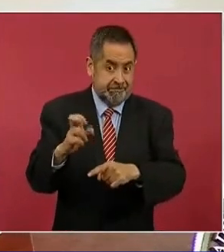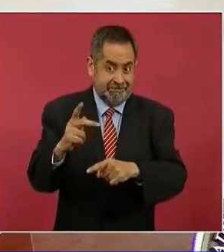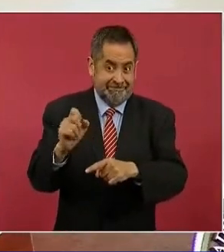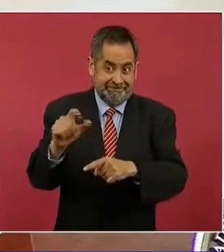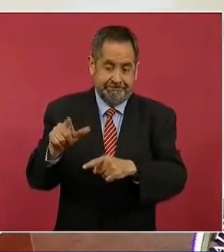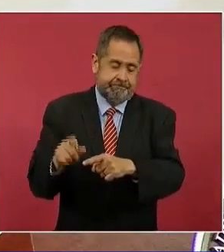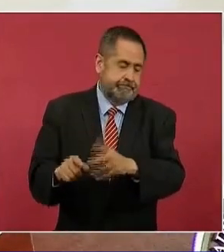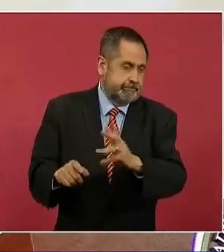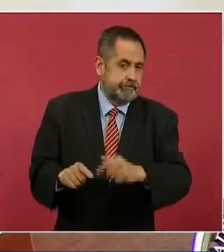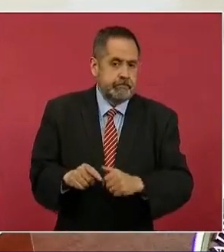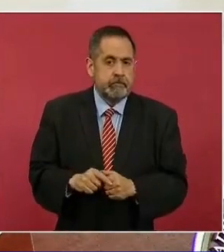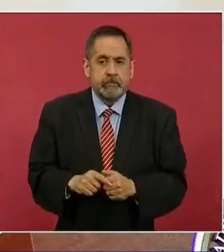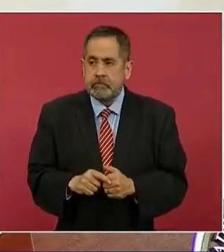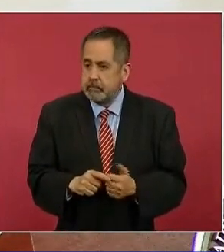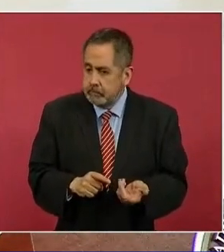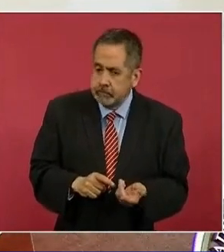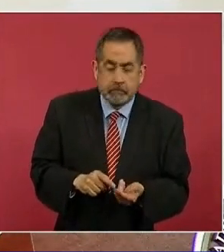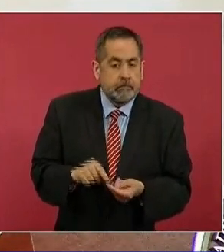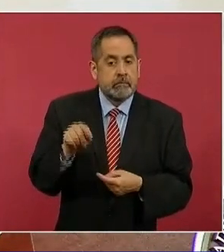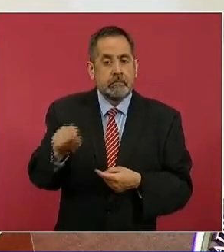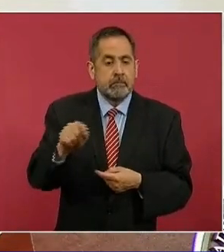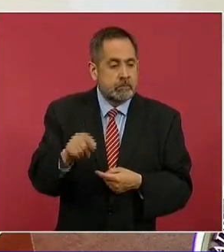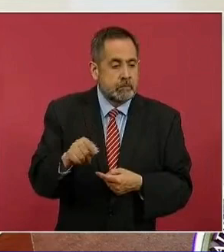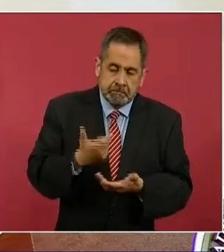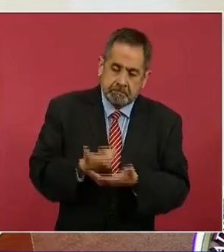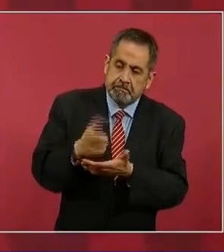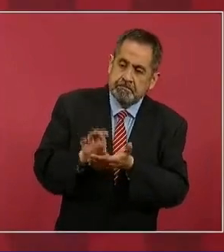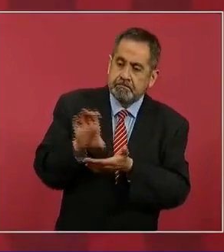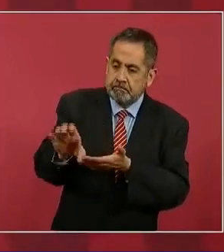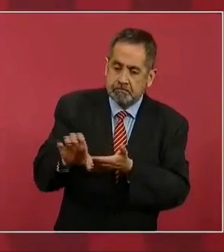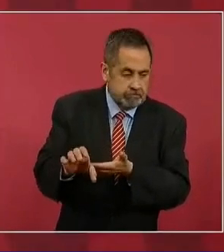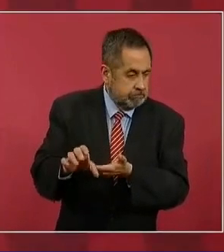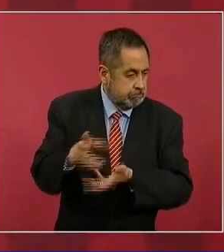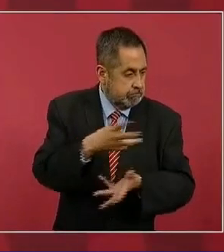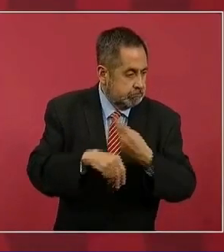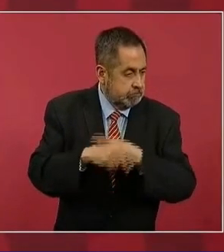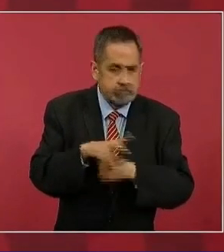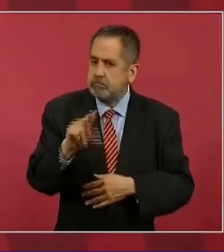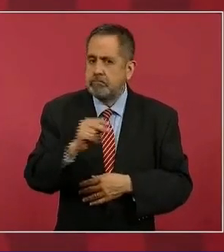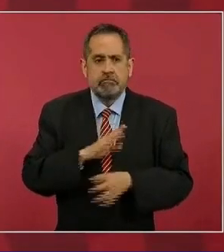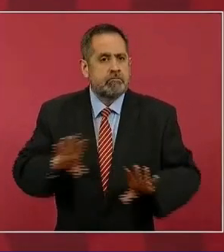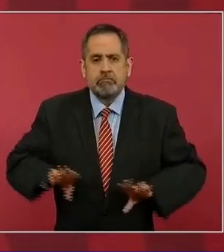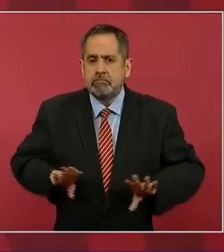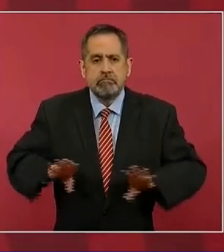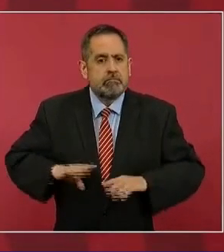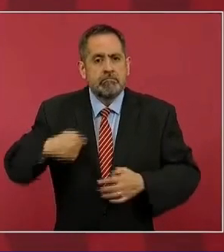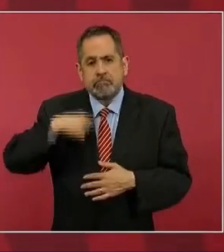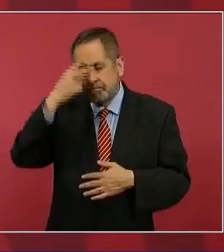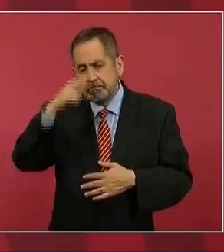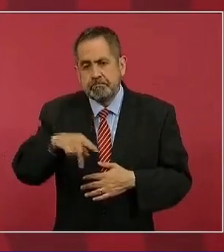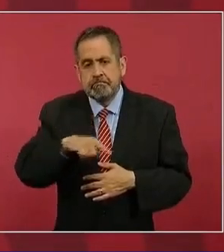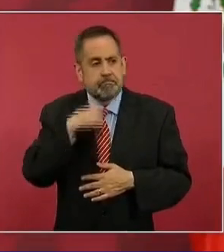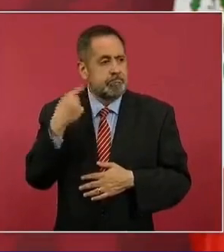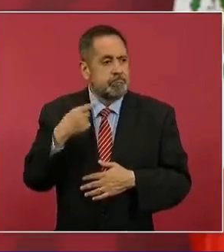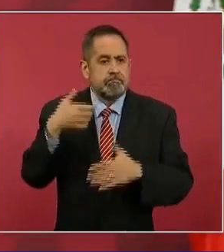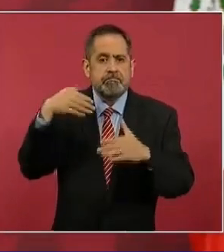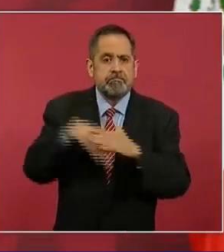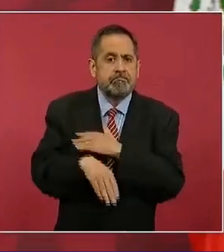que no rindieron, que no fueron rentables para